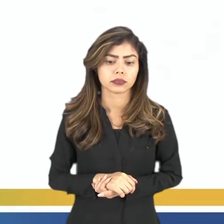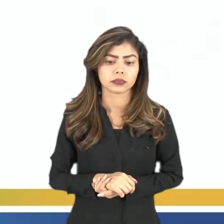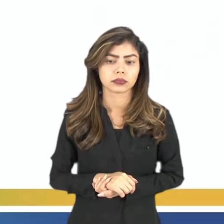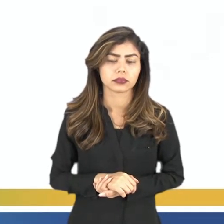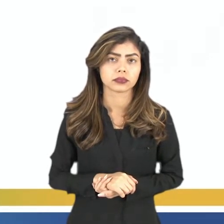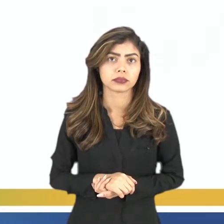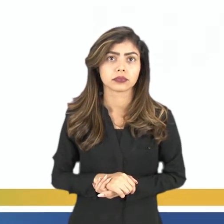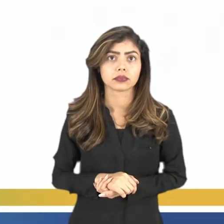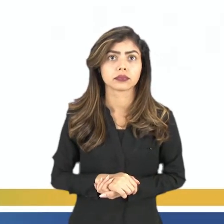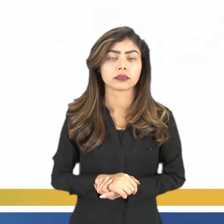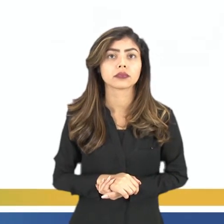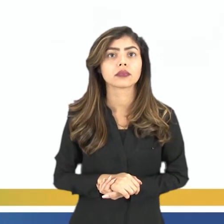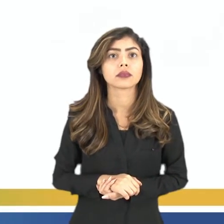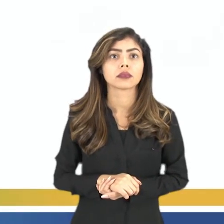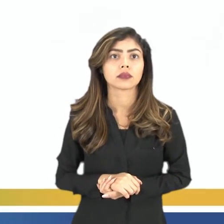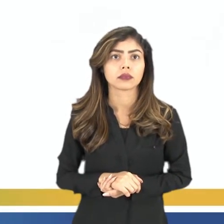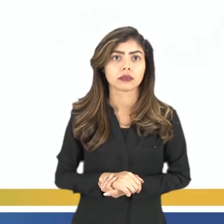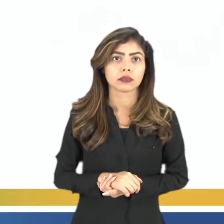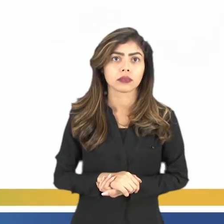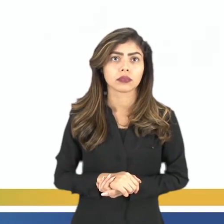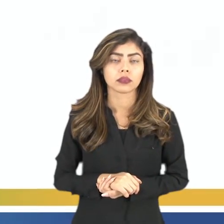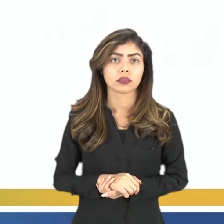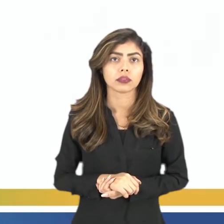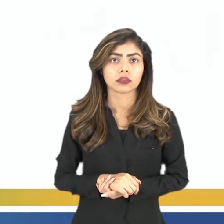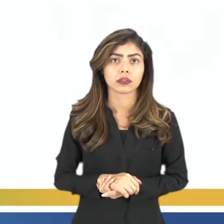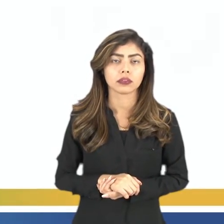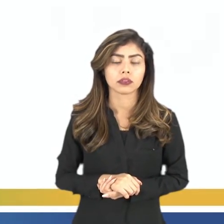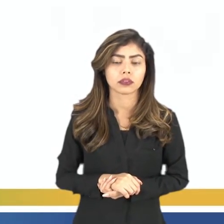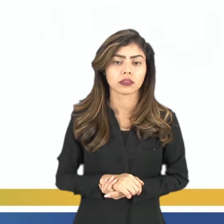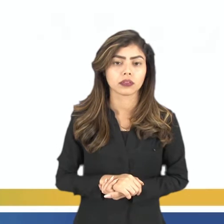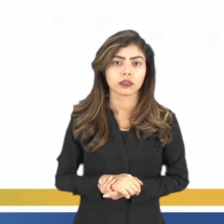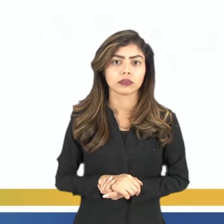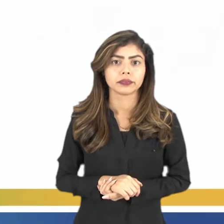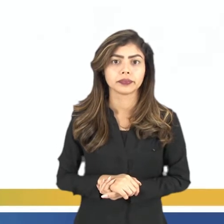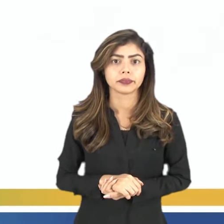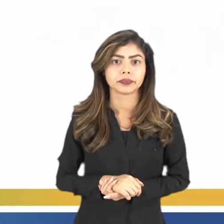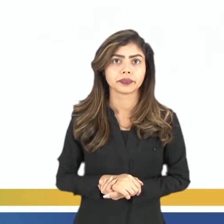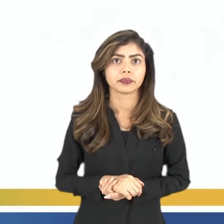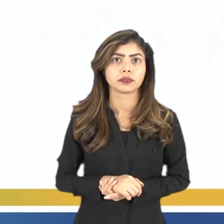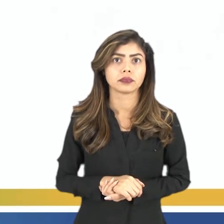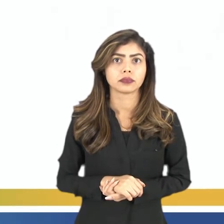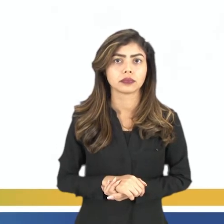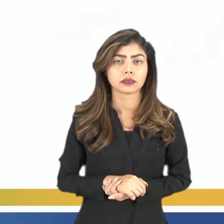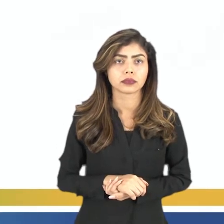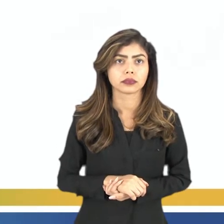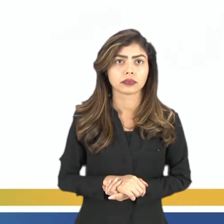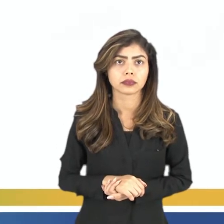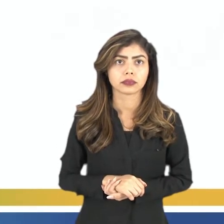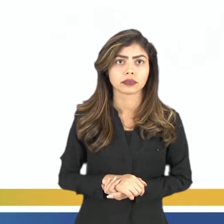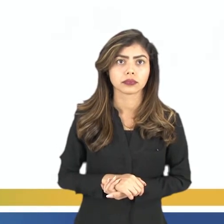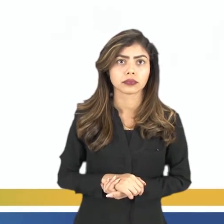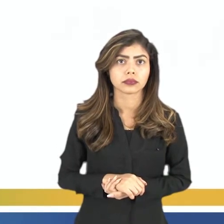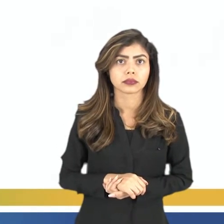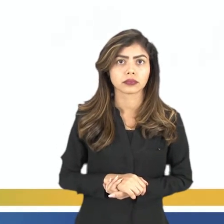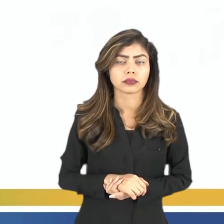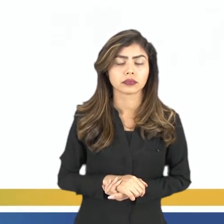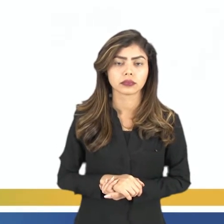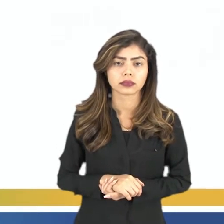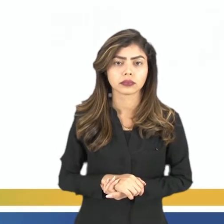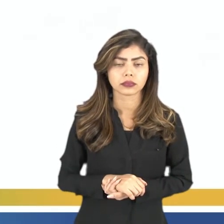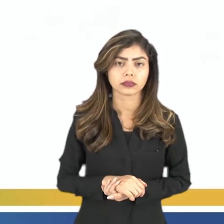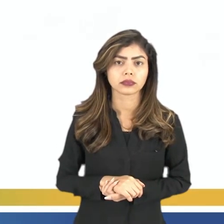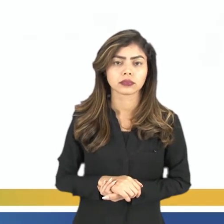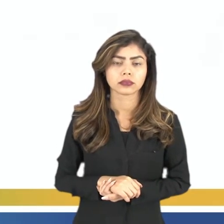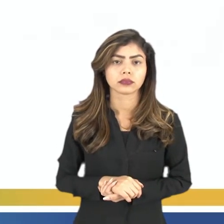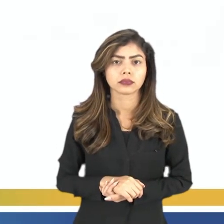de internet. Y las personas que los realizan suelen trabajar de manera constante para cada meio de comunicação